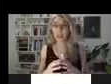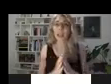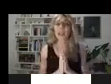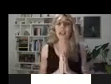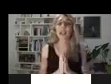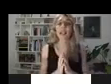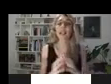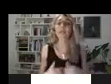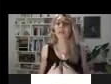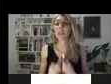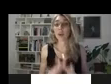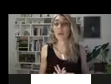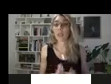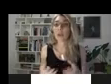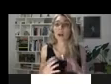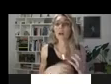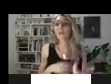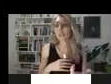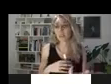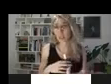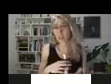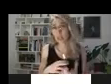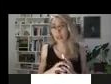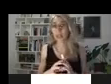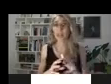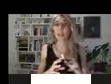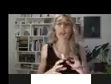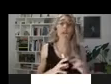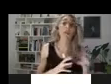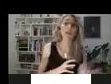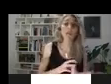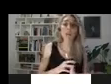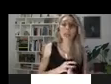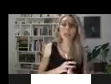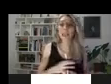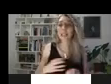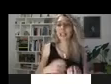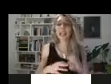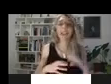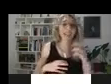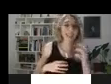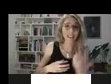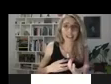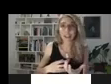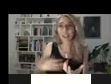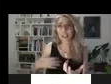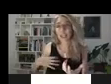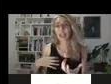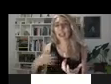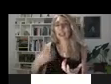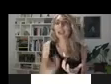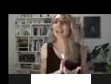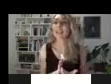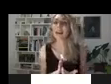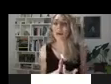identificar y proponer una compatibilidad entre los objetivos de la galería, la identidad que tiene